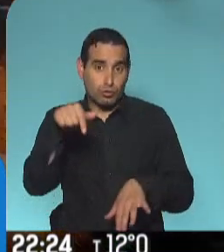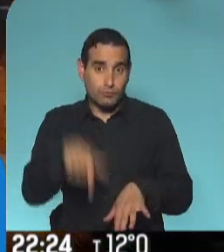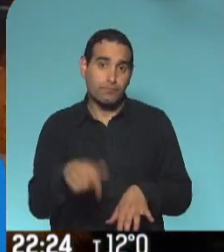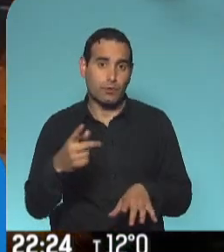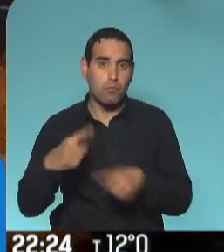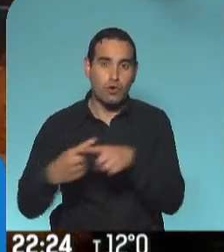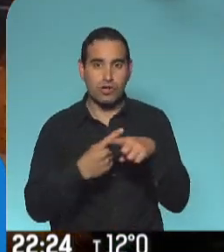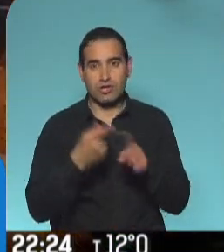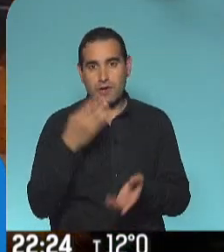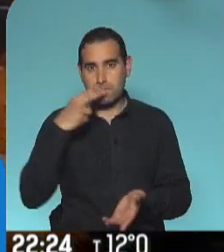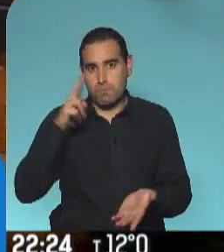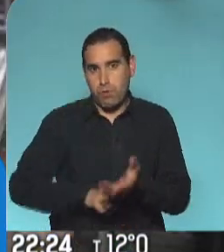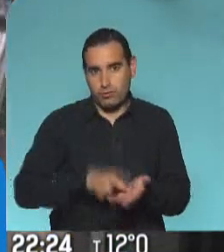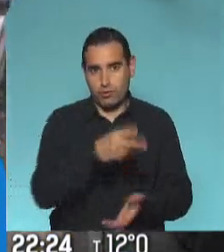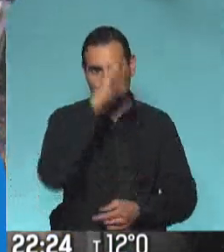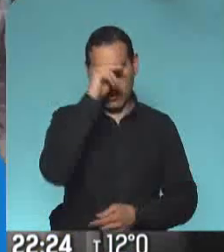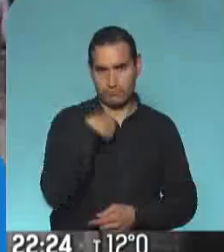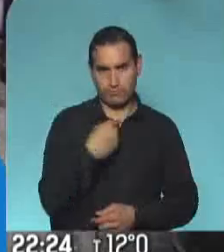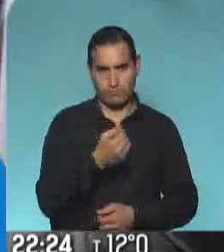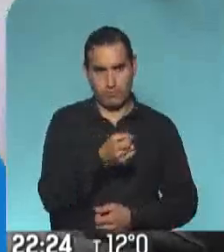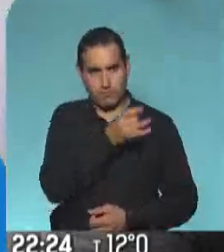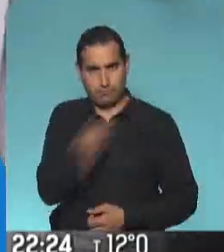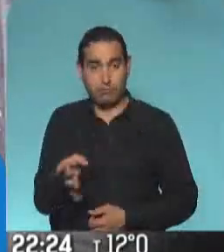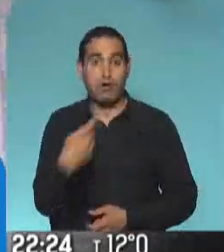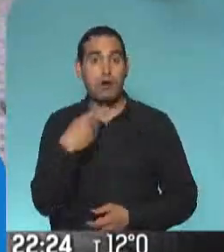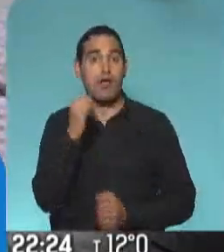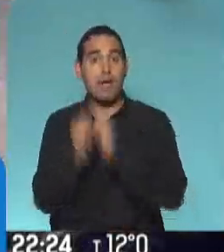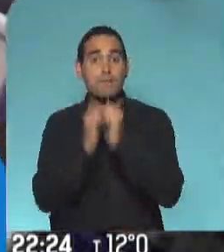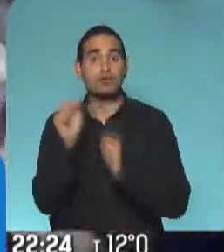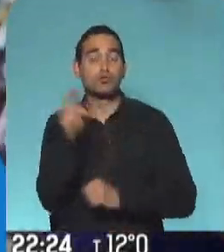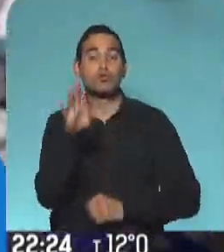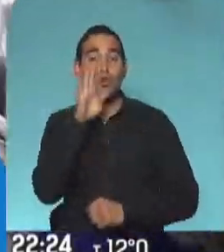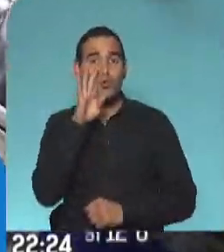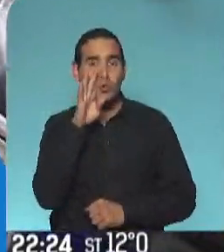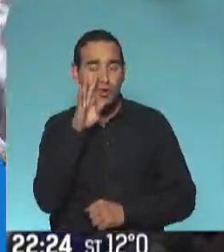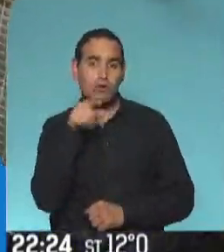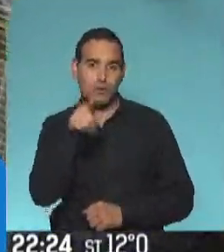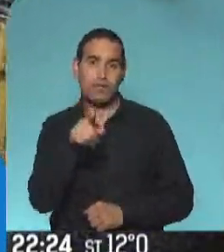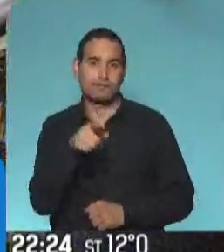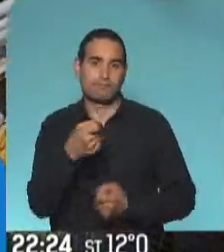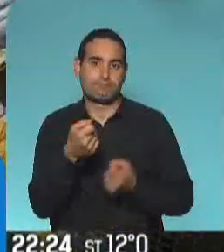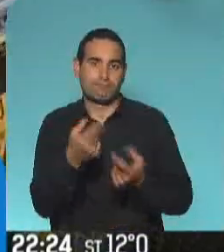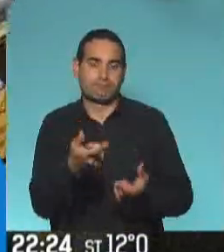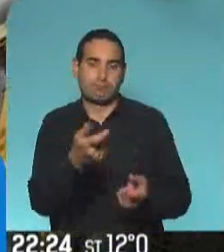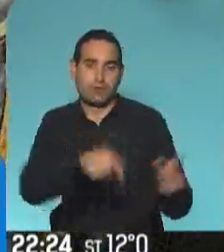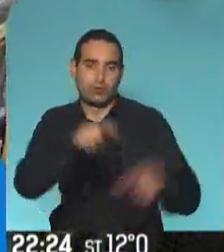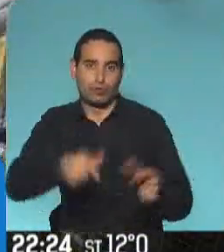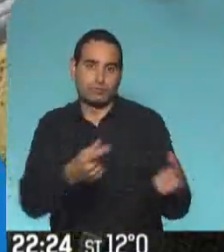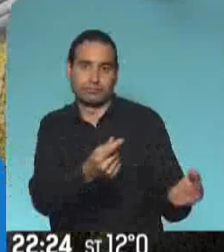las políticas arancelarias agresivas de Trump, que las multinacionales estadounidenses están trasladando a los consumidores